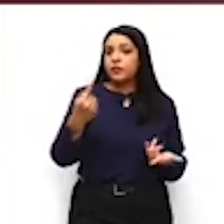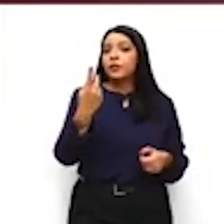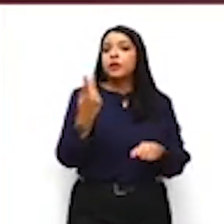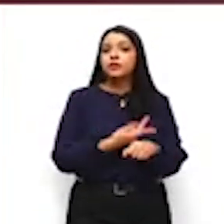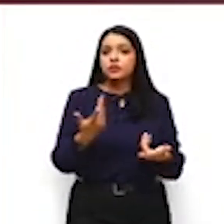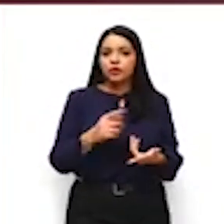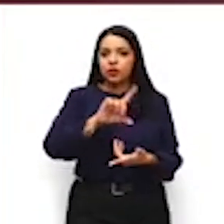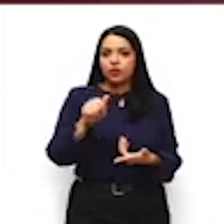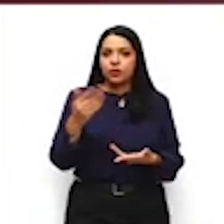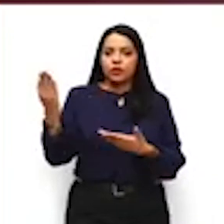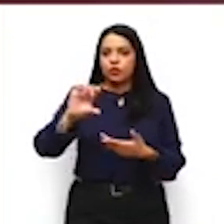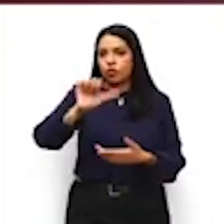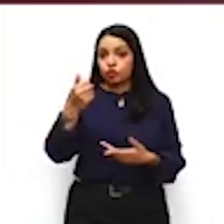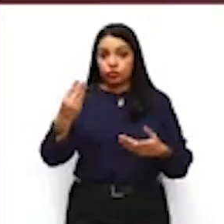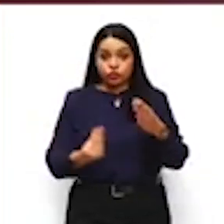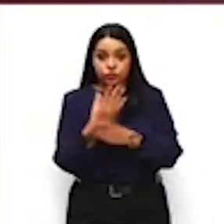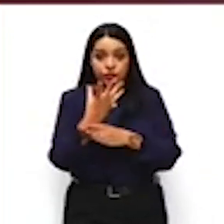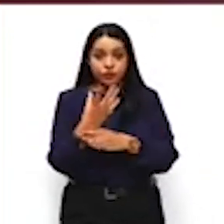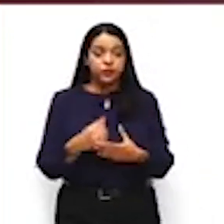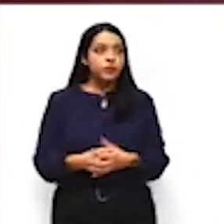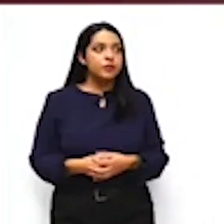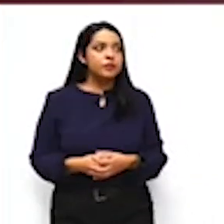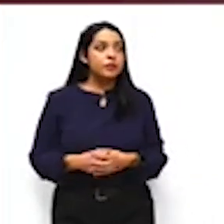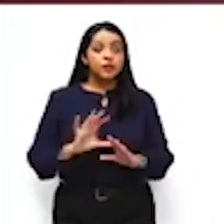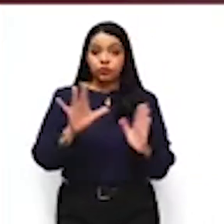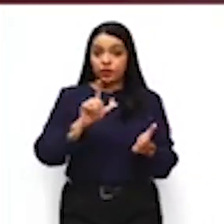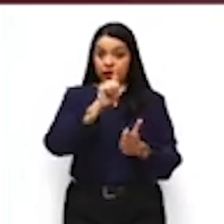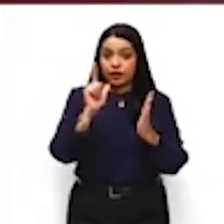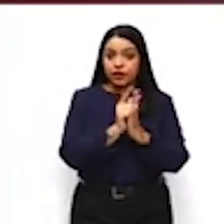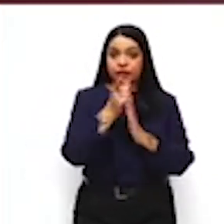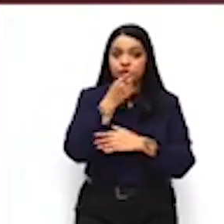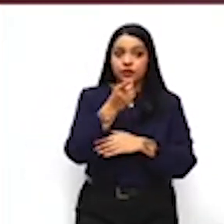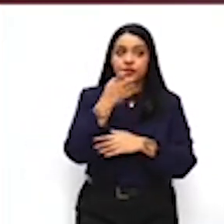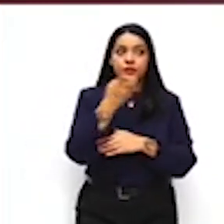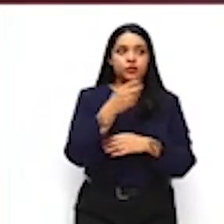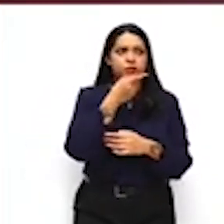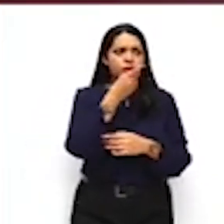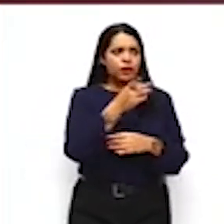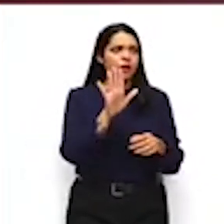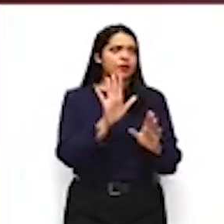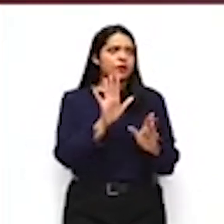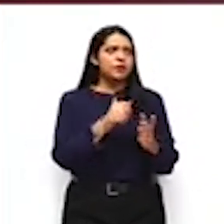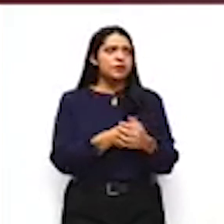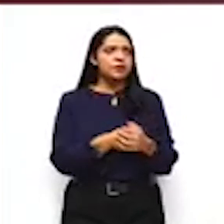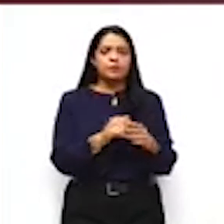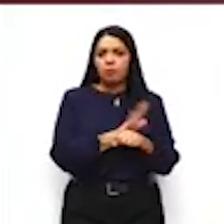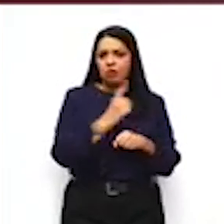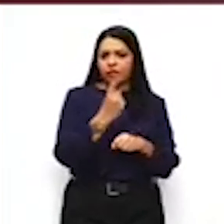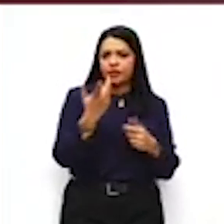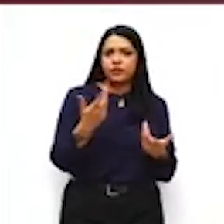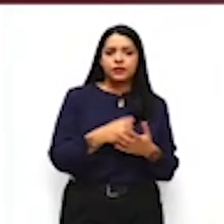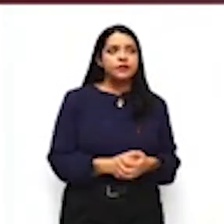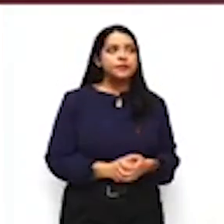luego llegaron unos ministros nuevos, cuando ya estaba la ley, y dijeron, no, es que a nosotros tampoco nos aplica. ¿Y a ustedes por qué no